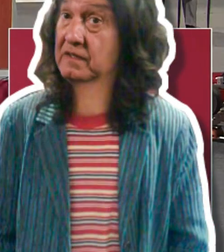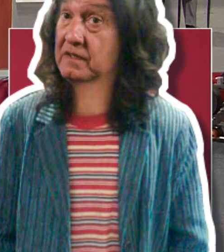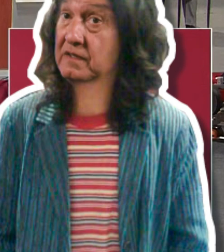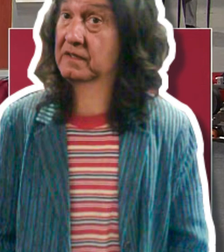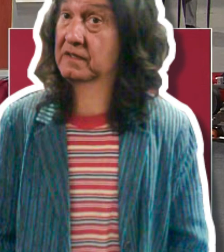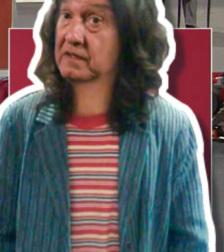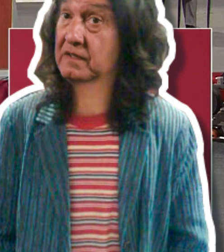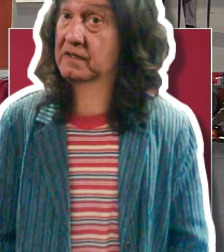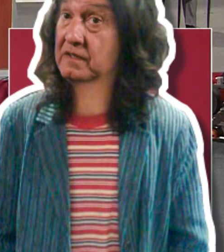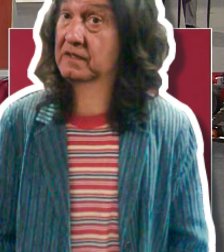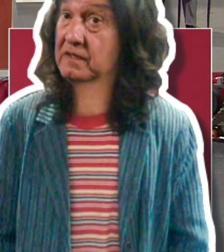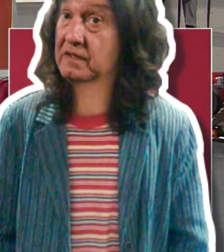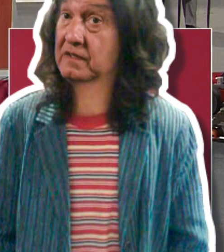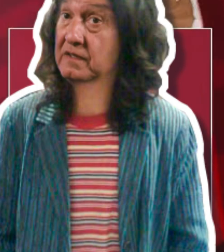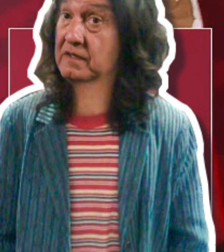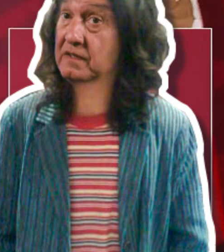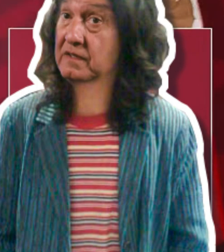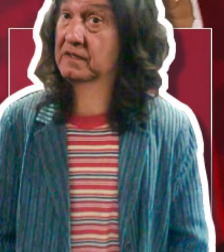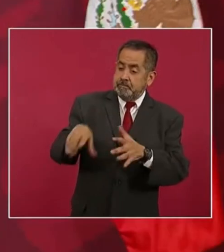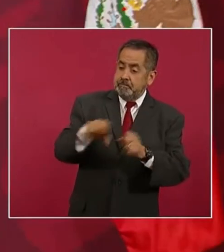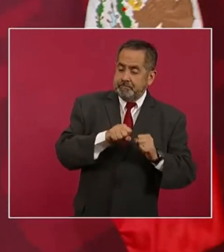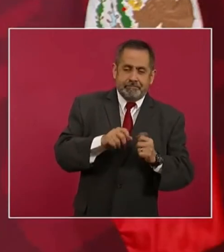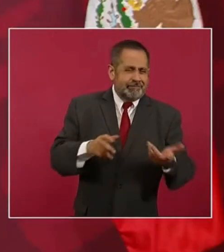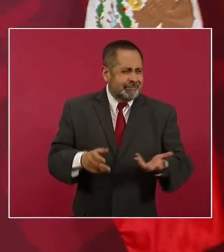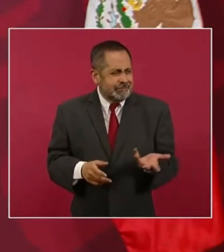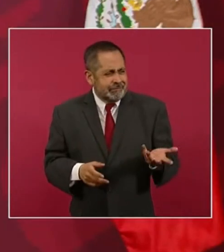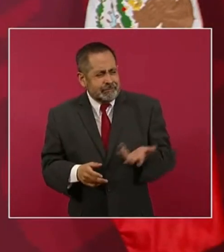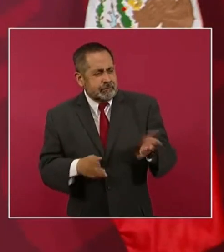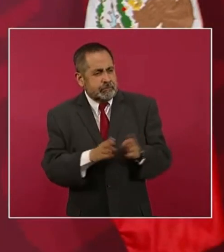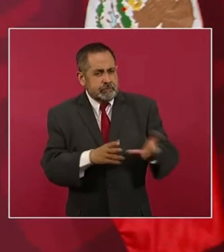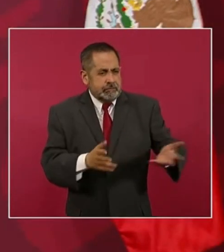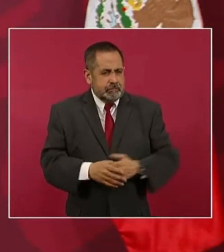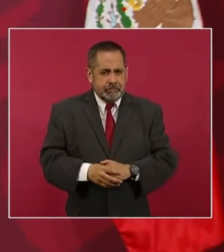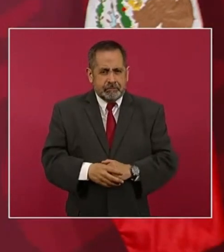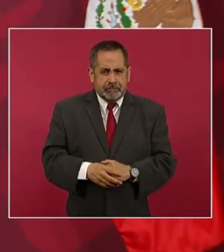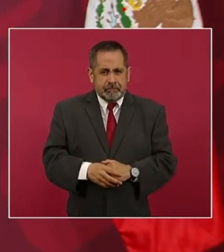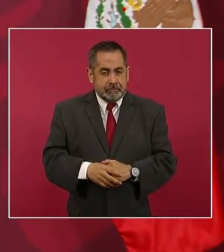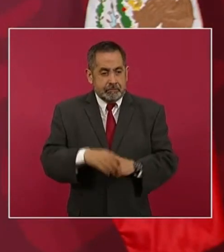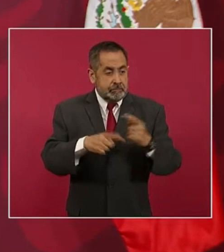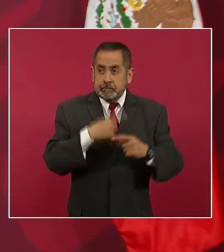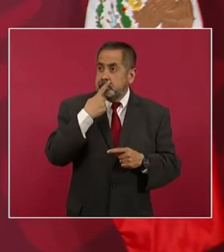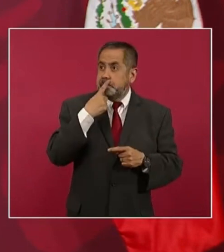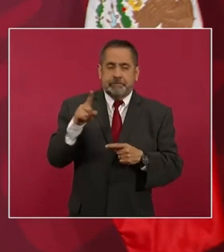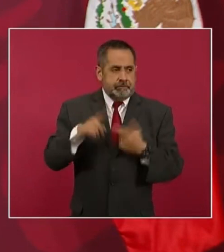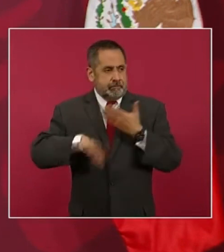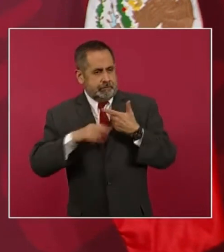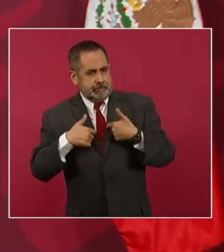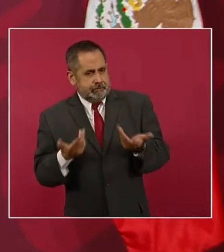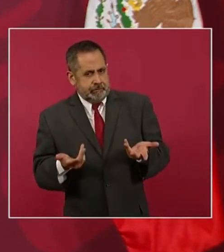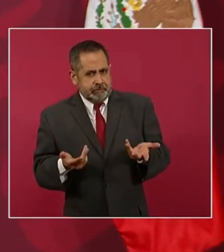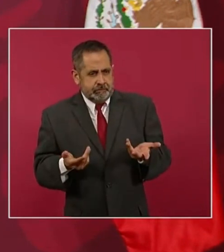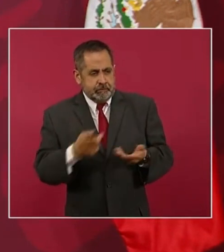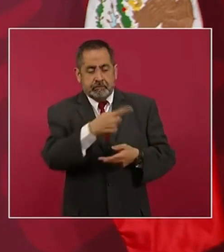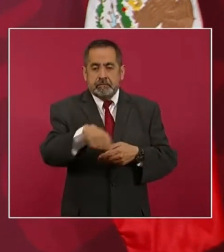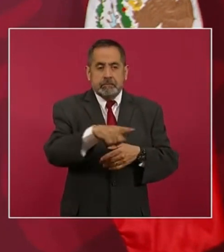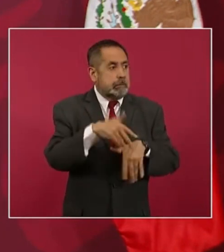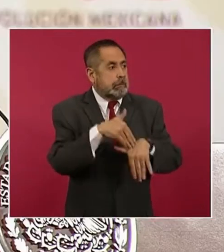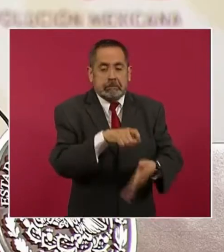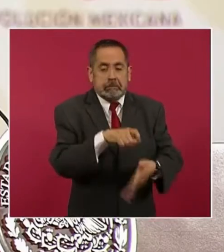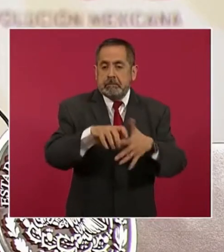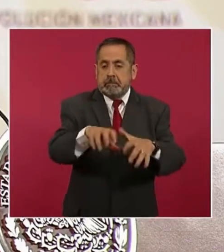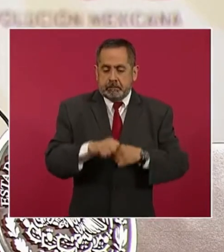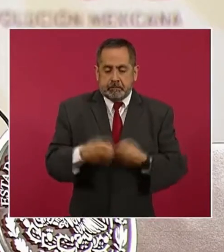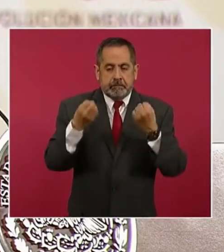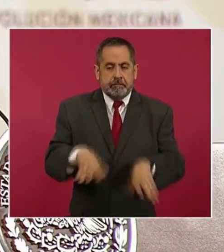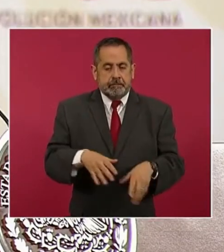Dos palabras. Compren dólares. ¿Cómo lo van a hacer ahora? ¿Los van a demandar quienes les hicieron caso?